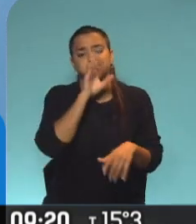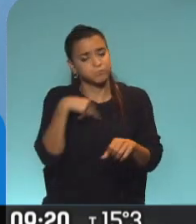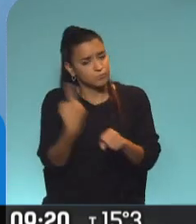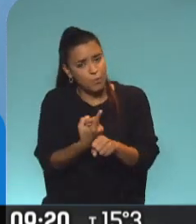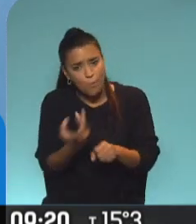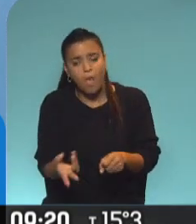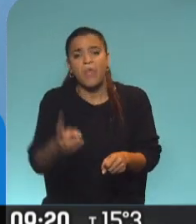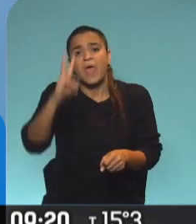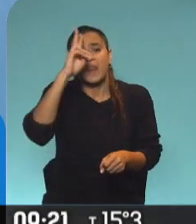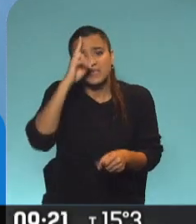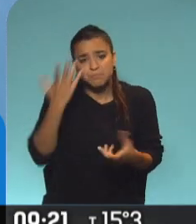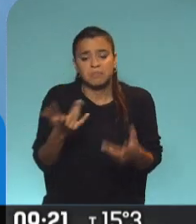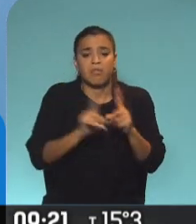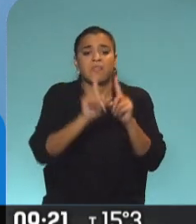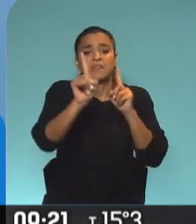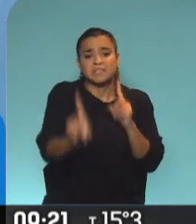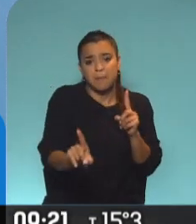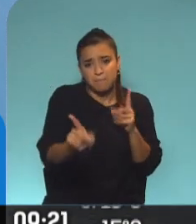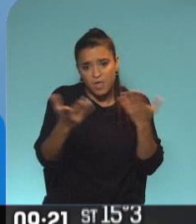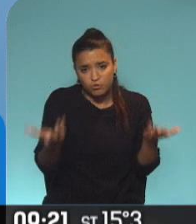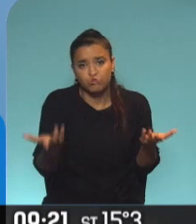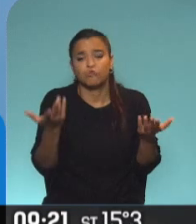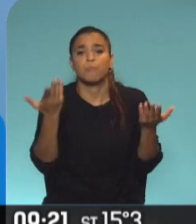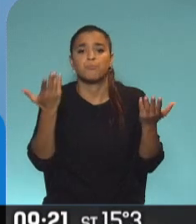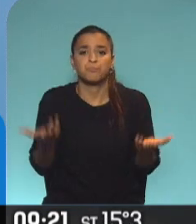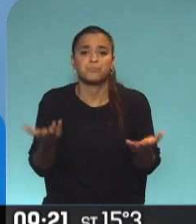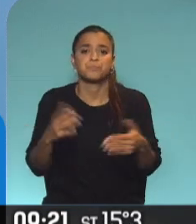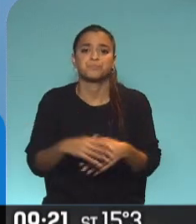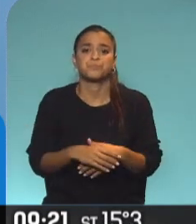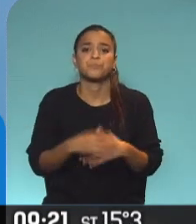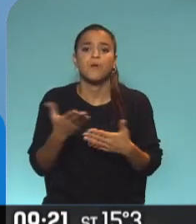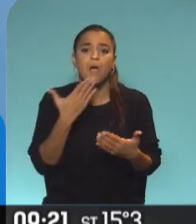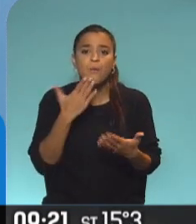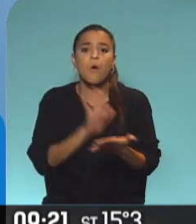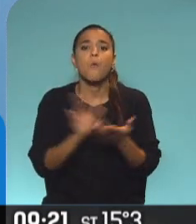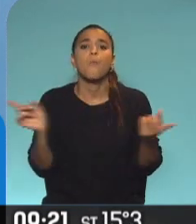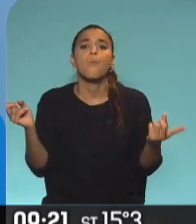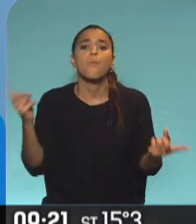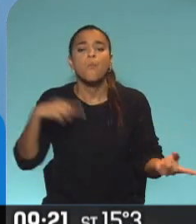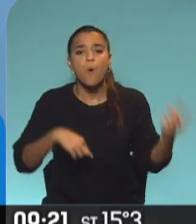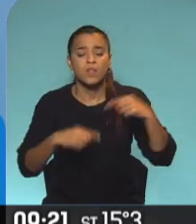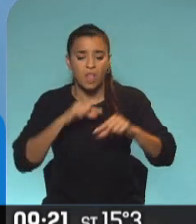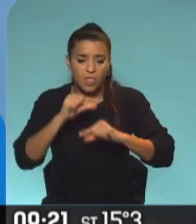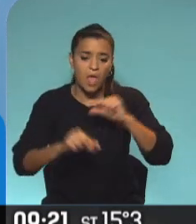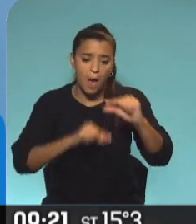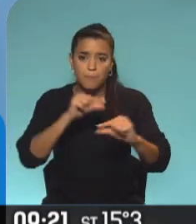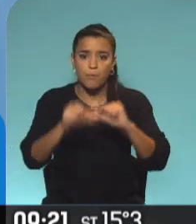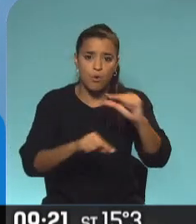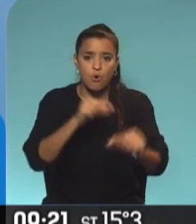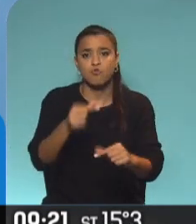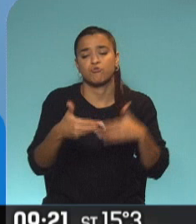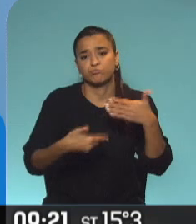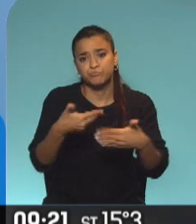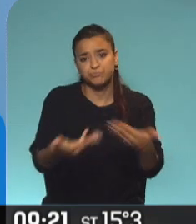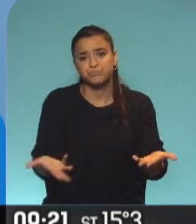que respetarse el distanciamiento social, por eso se habla de un regreso gradual y